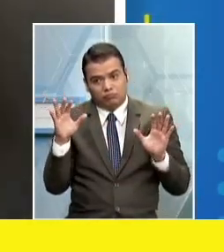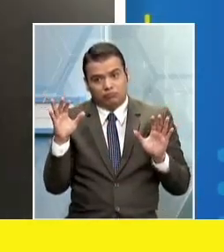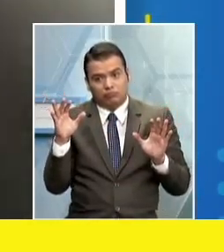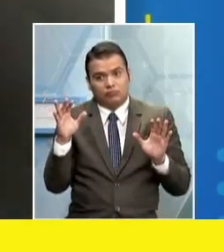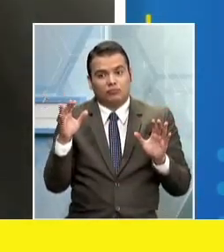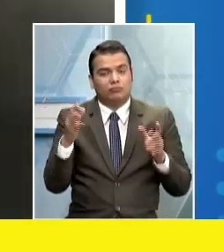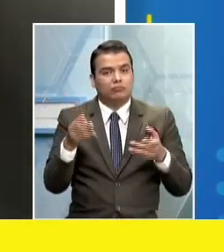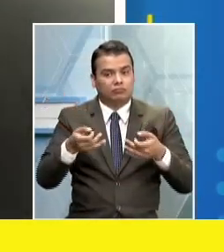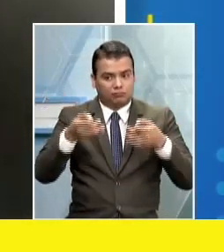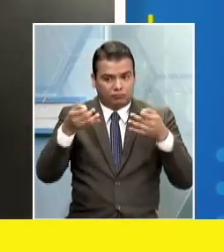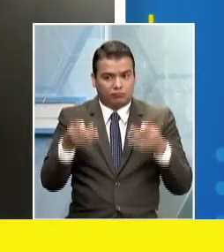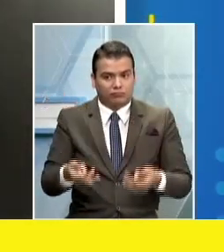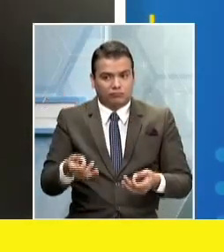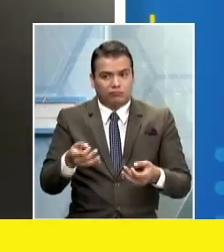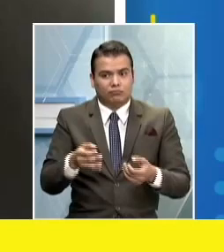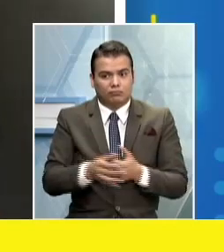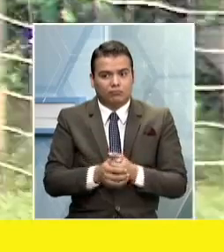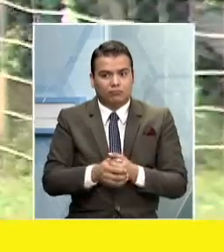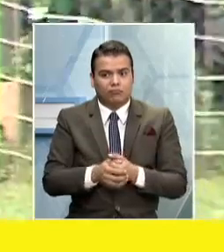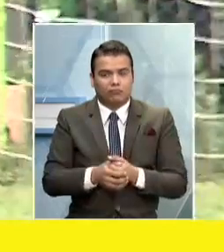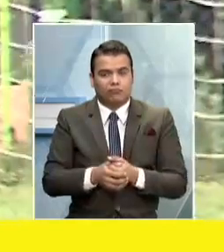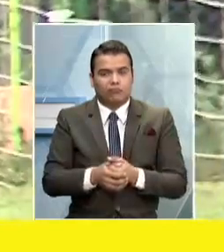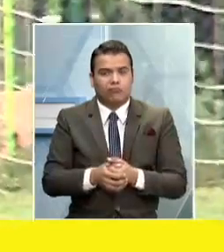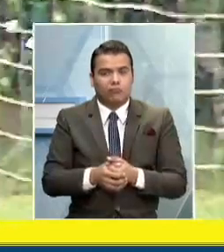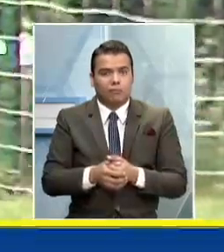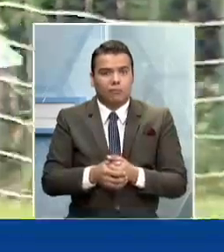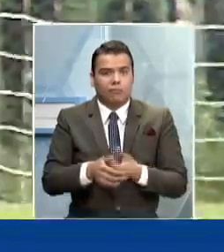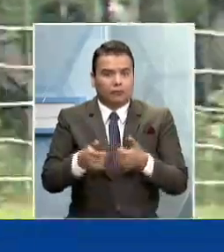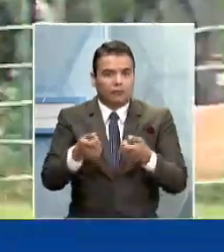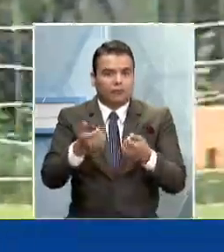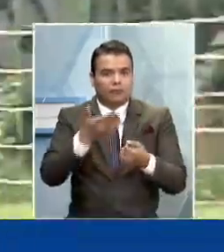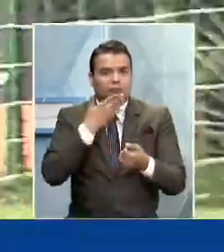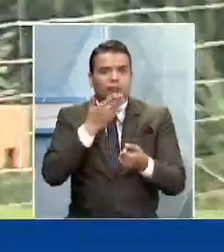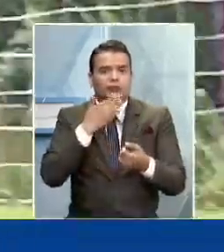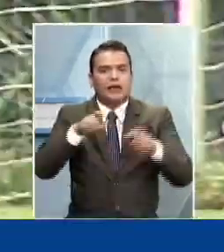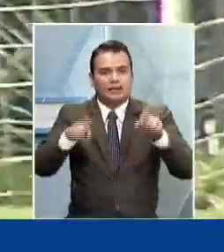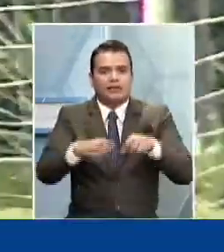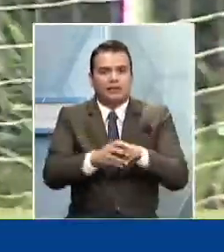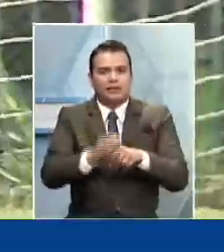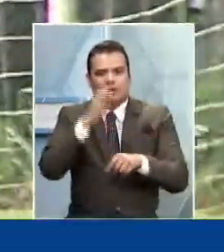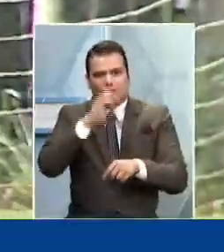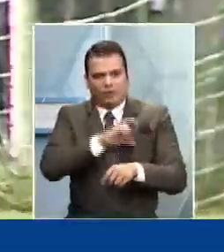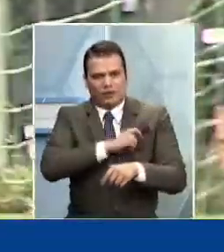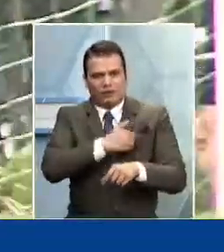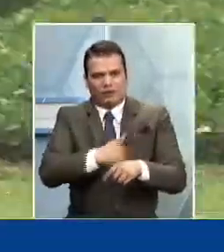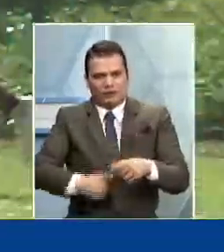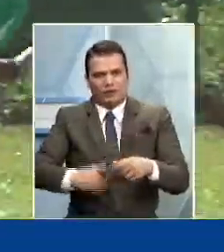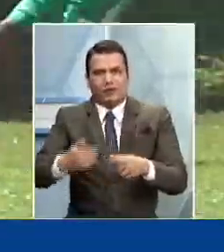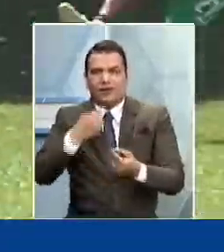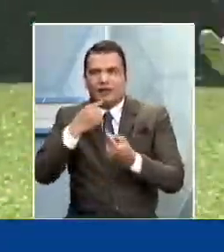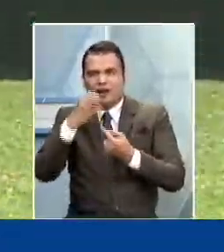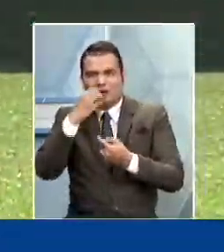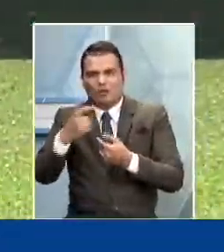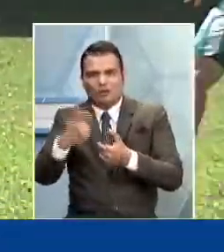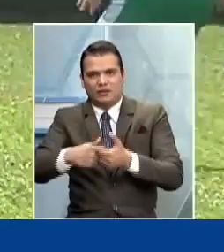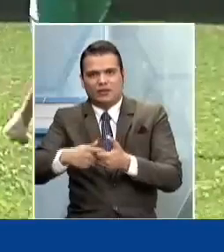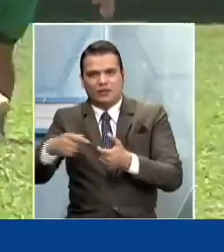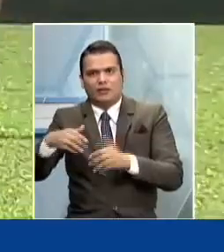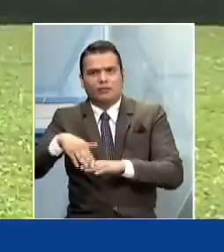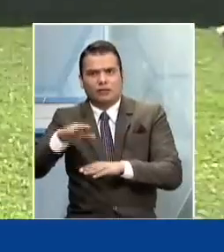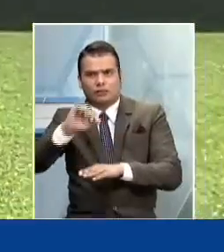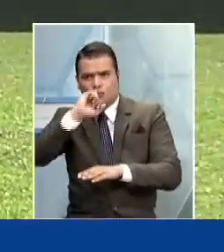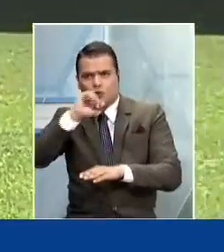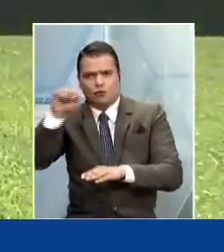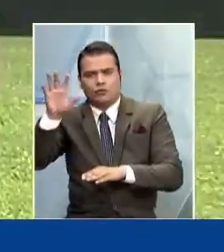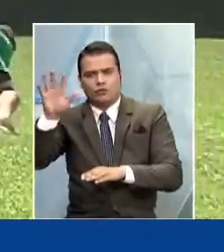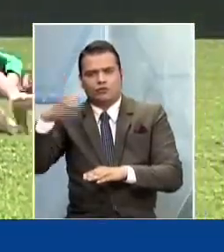parte fundamental del proyecto deportivo. El dirigente verde y blanco Marco Caicedo dialogó con Palavecino, quien es hincha del club millonario que